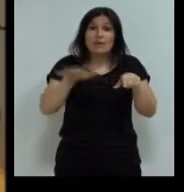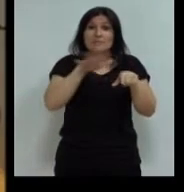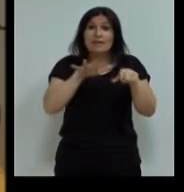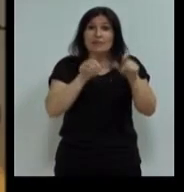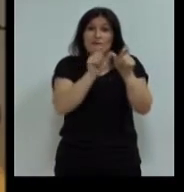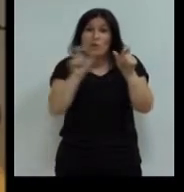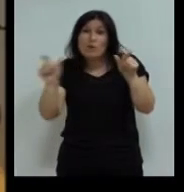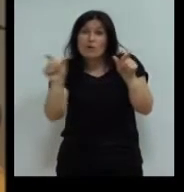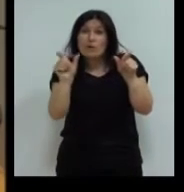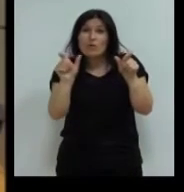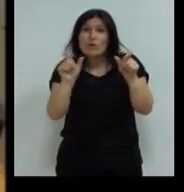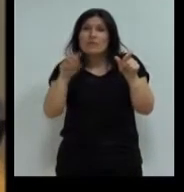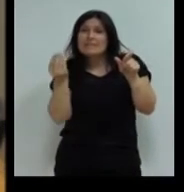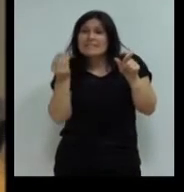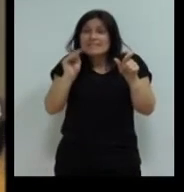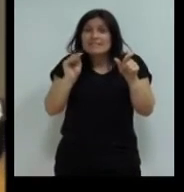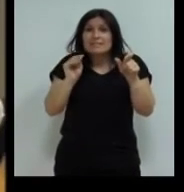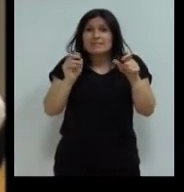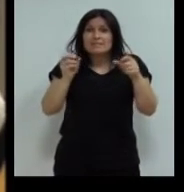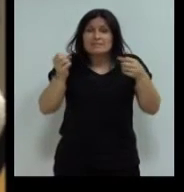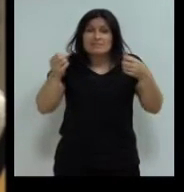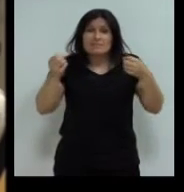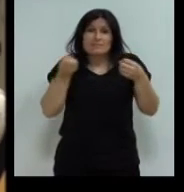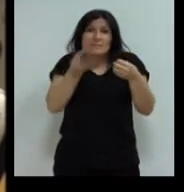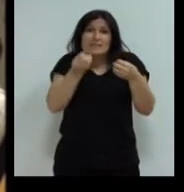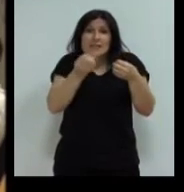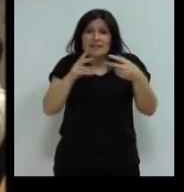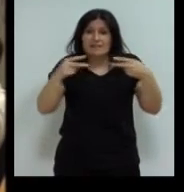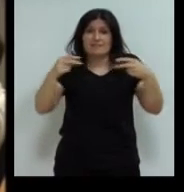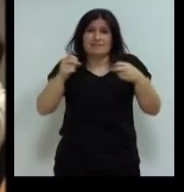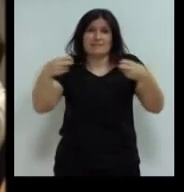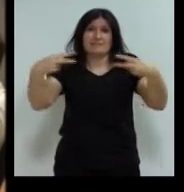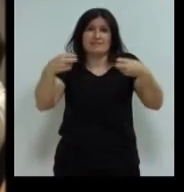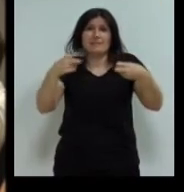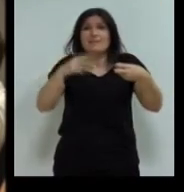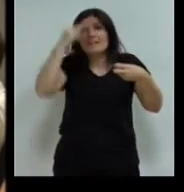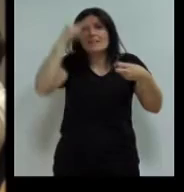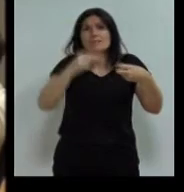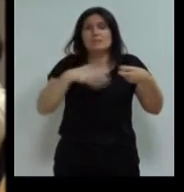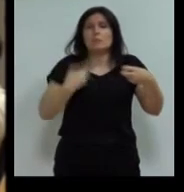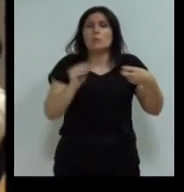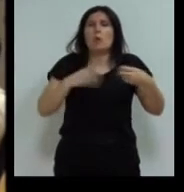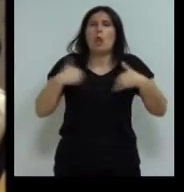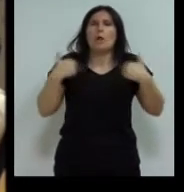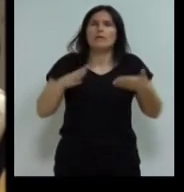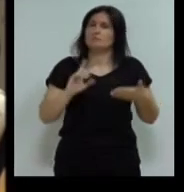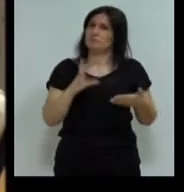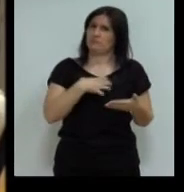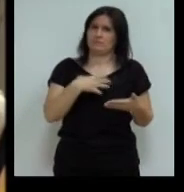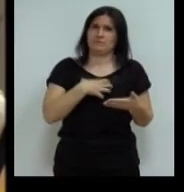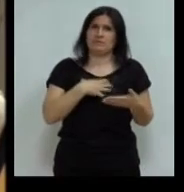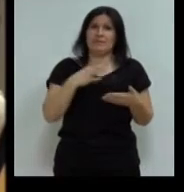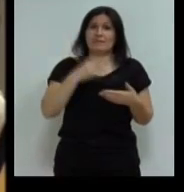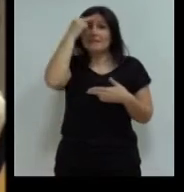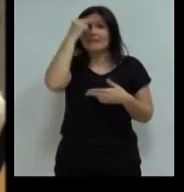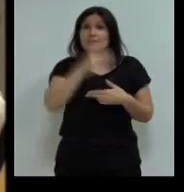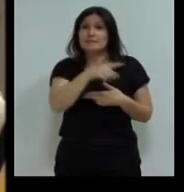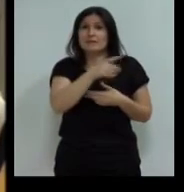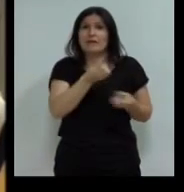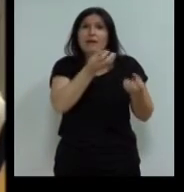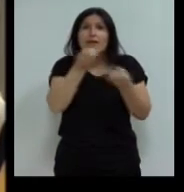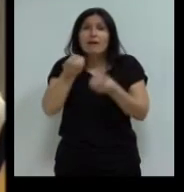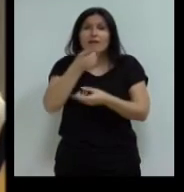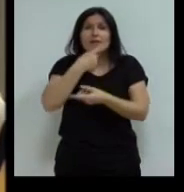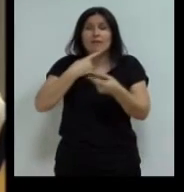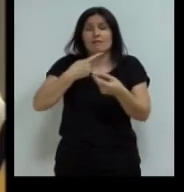tienes que meter el mensaje y lo tienes que respetar. No puedes poner lo que te dé la gana, como comprende la gana. Tienes que respetar el mensaje,